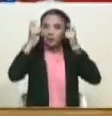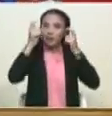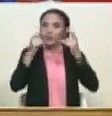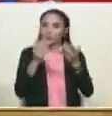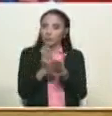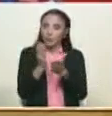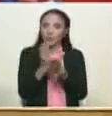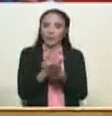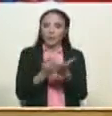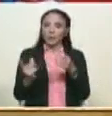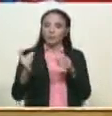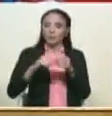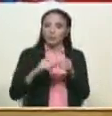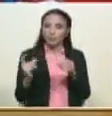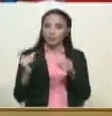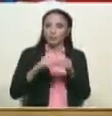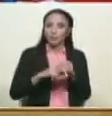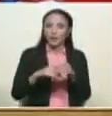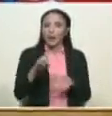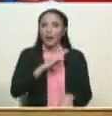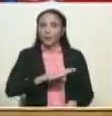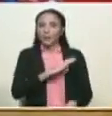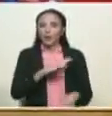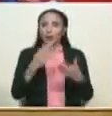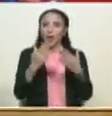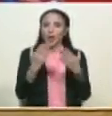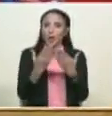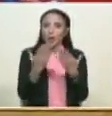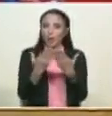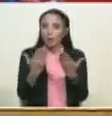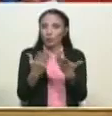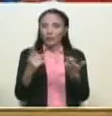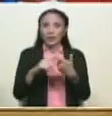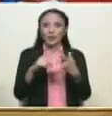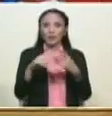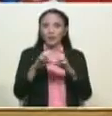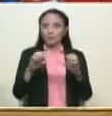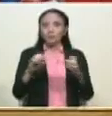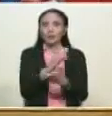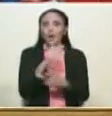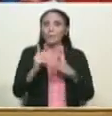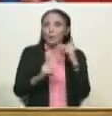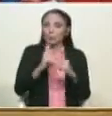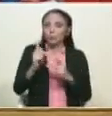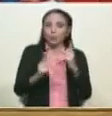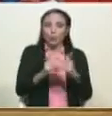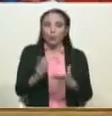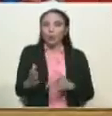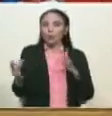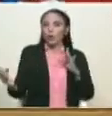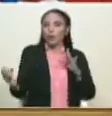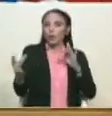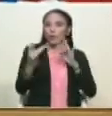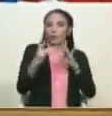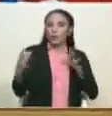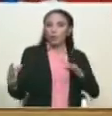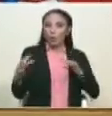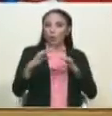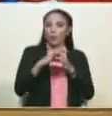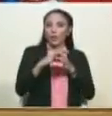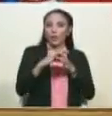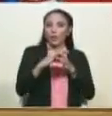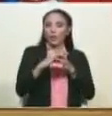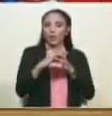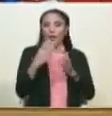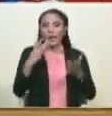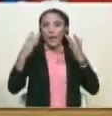nos incorporó en las misiones educativas, en las misiones productivas, en todo lo que tiene que ver con eso que usted mencionaba, el tema